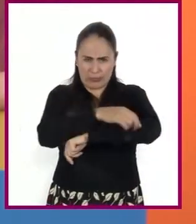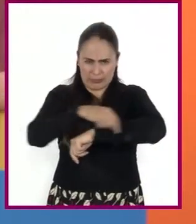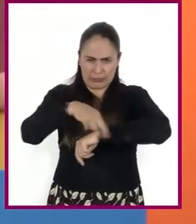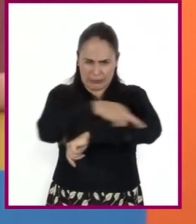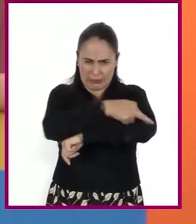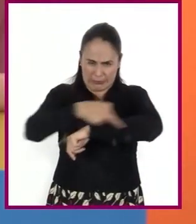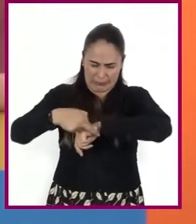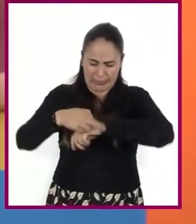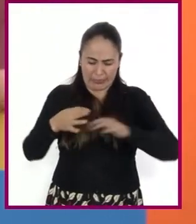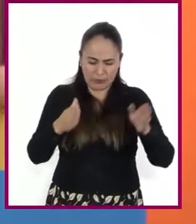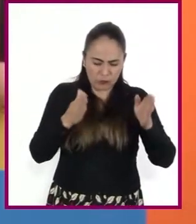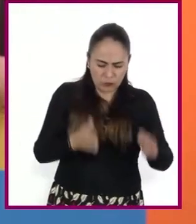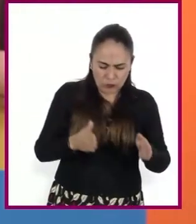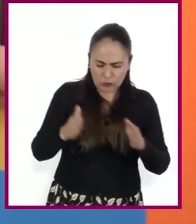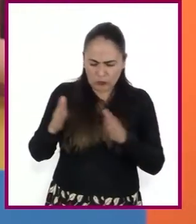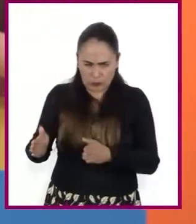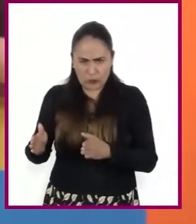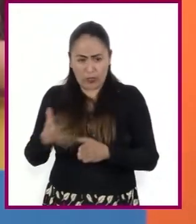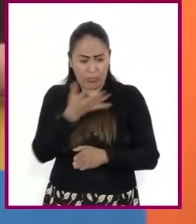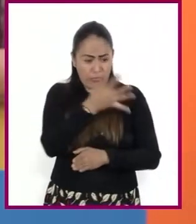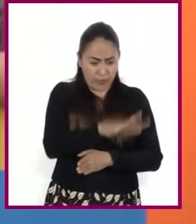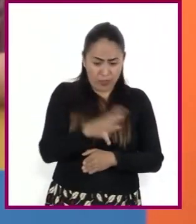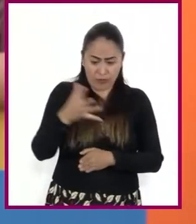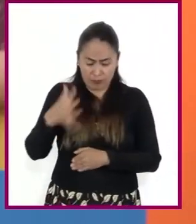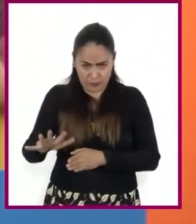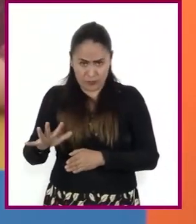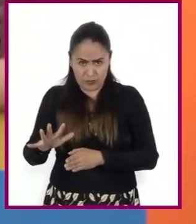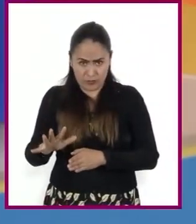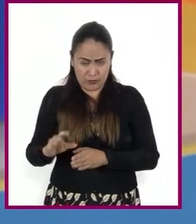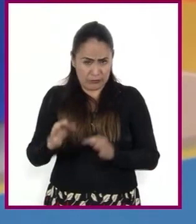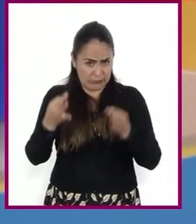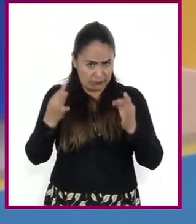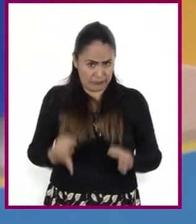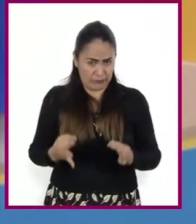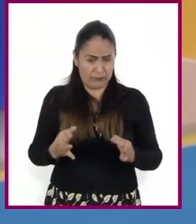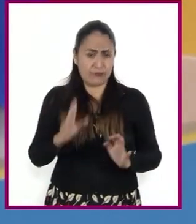tamaño. A ver.